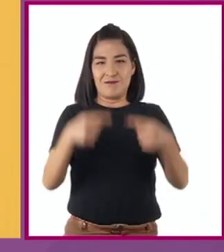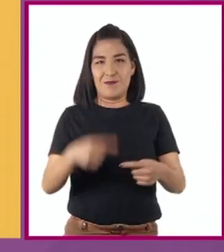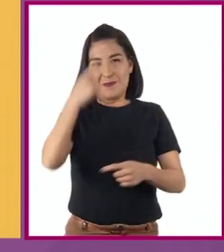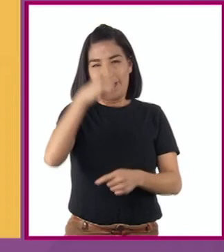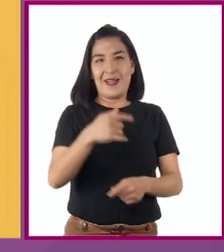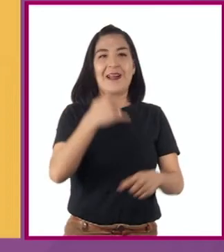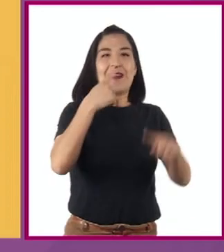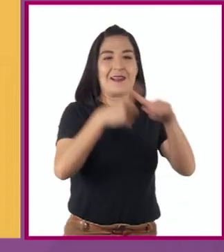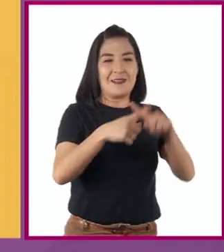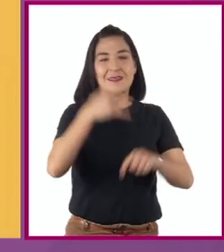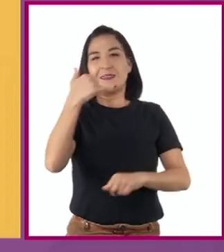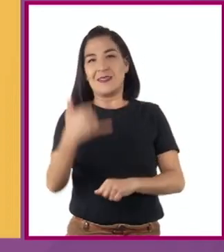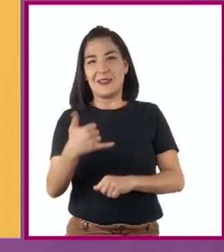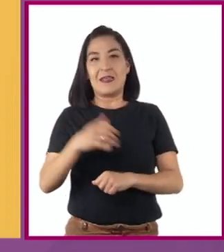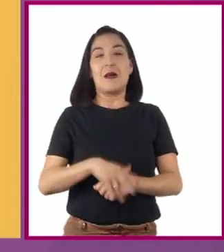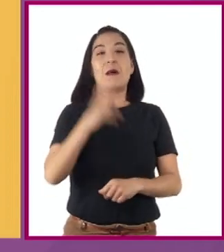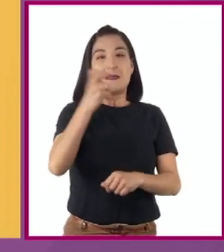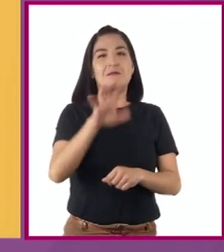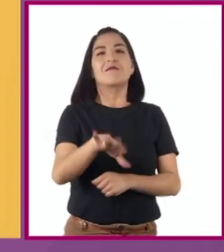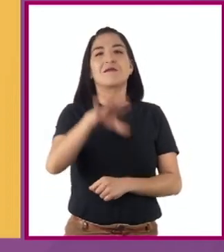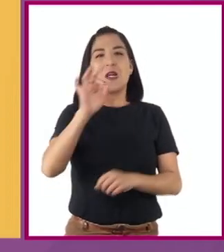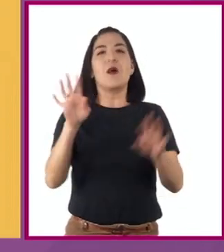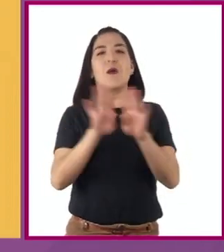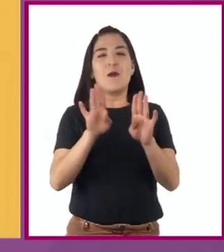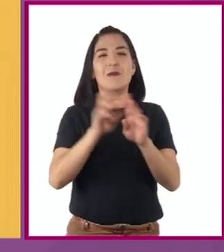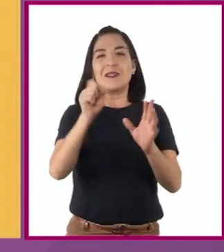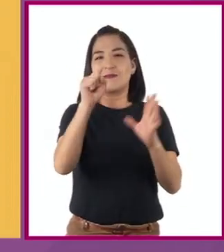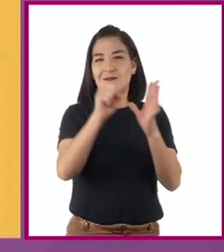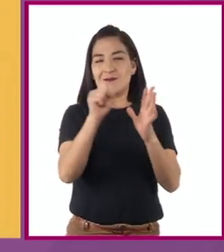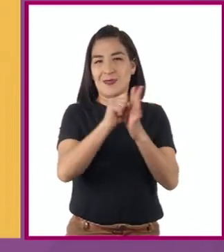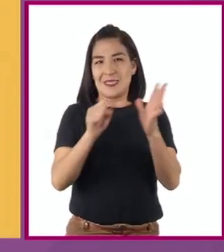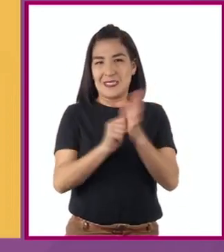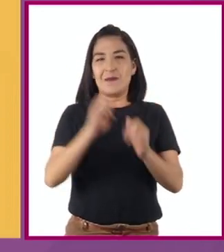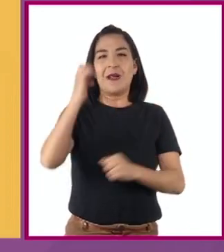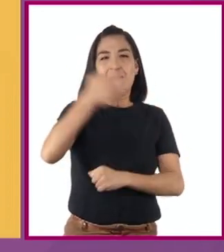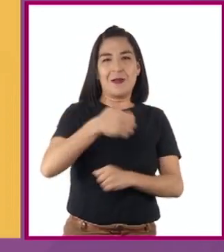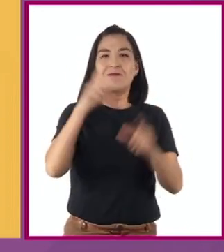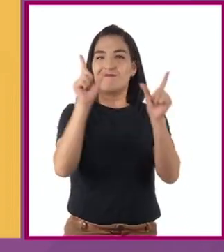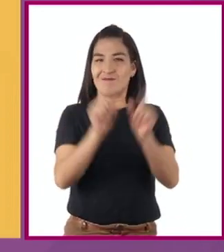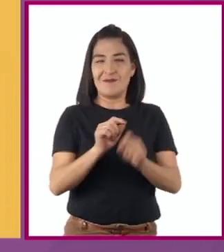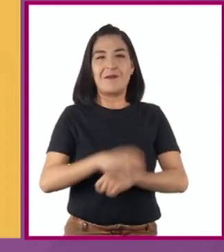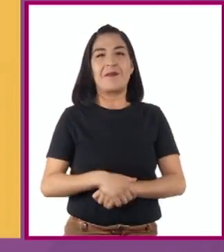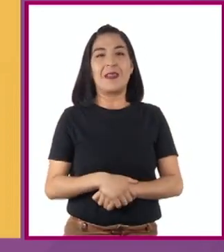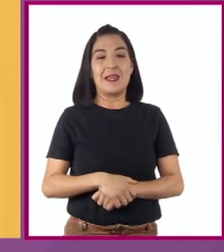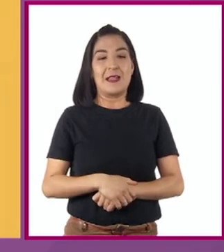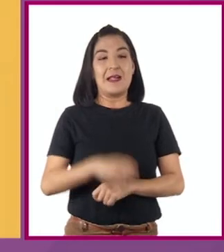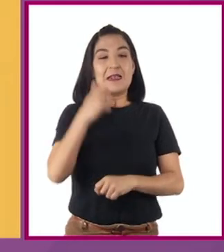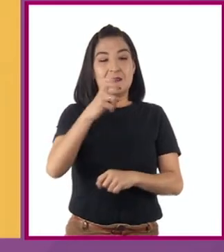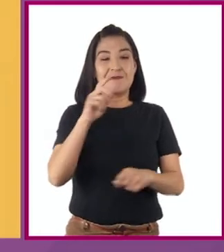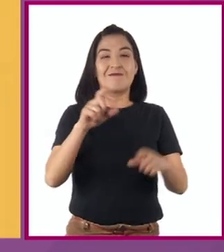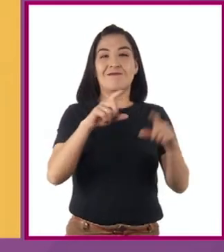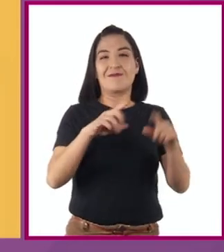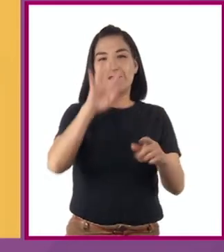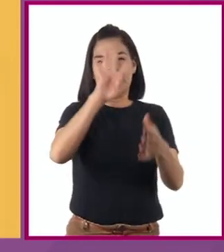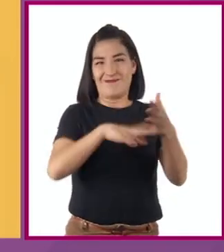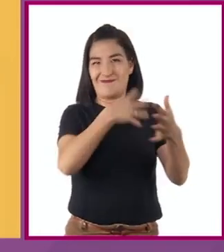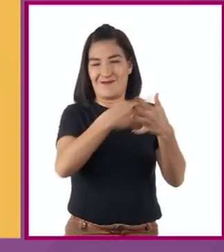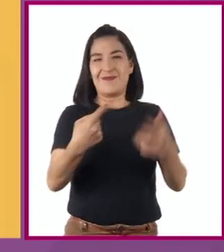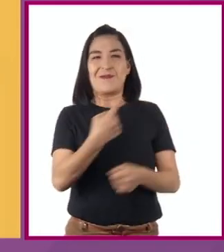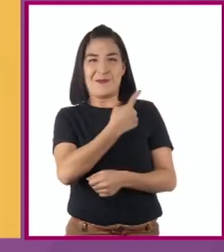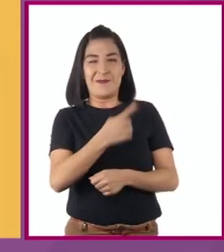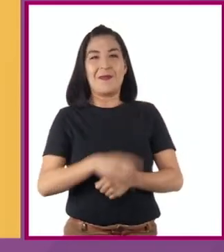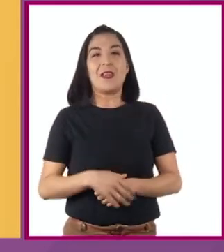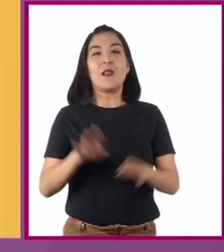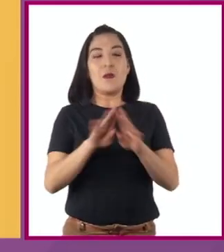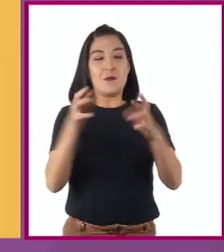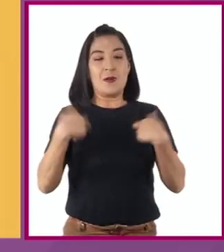Y. Así obtengo las soluciones del sistema de ecuaciones. En la tabla, los carros de Isaac representados